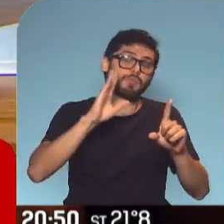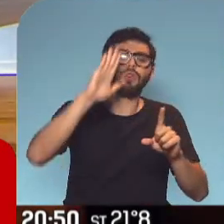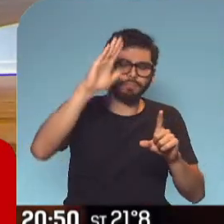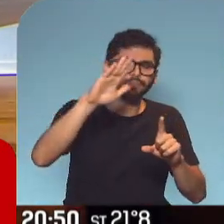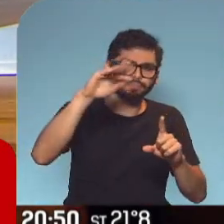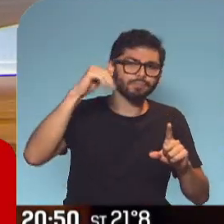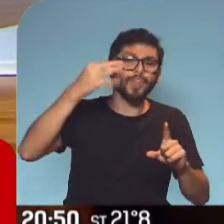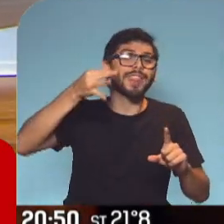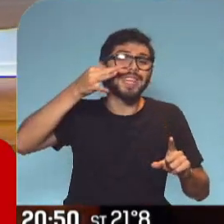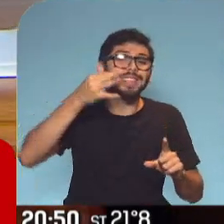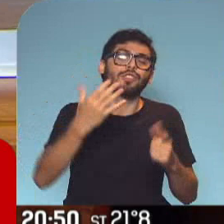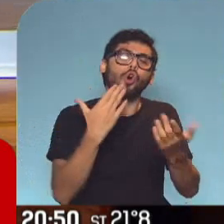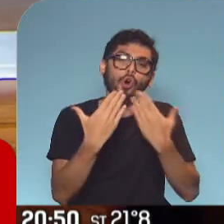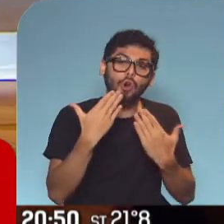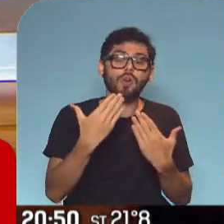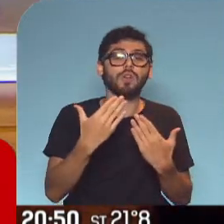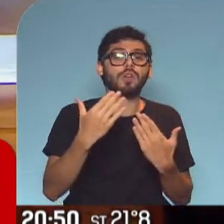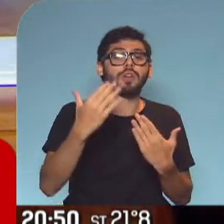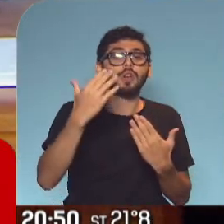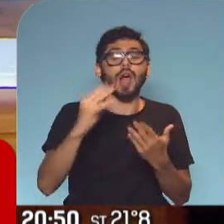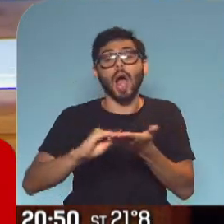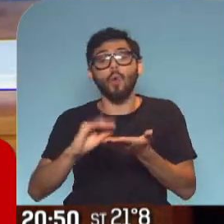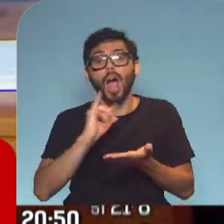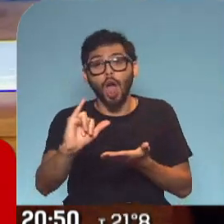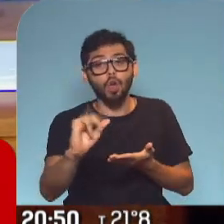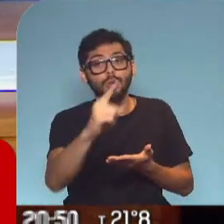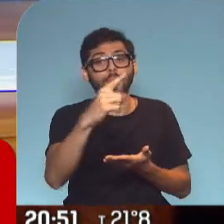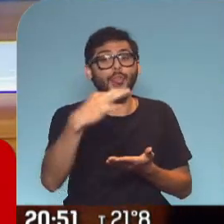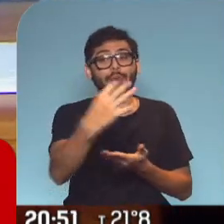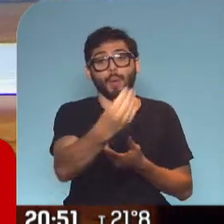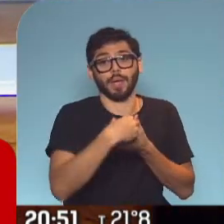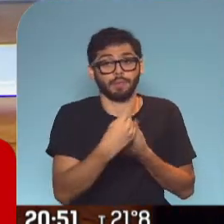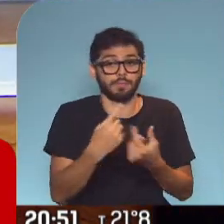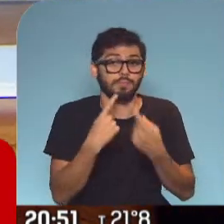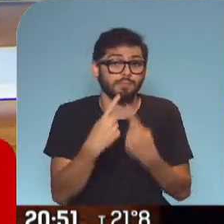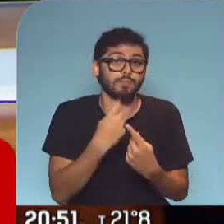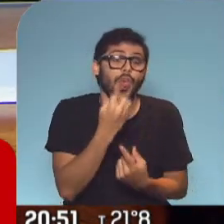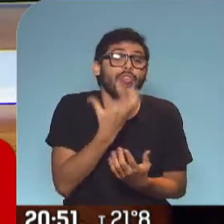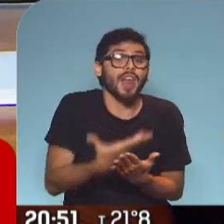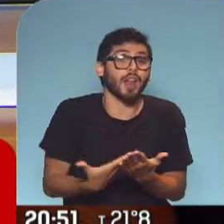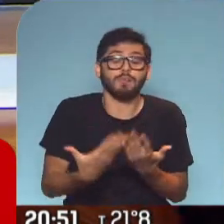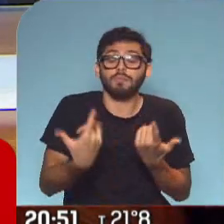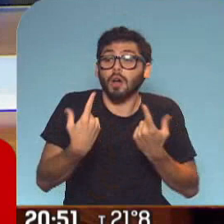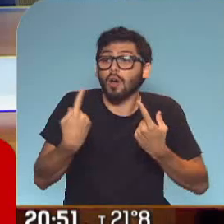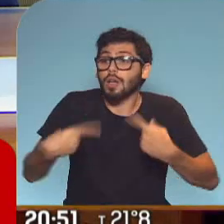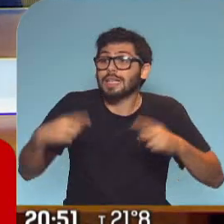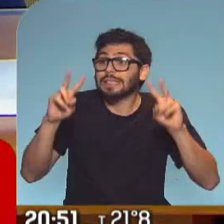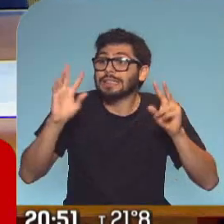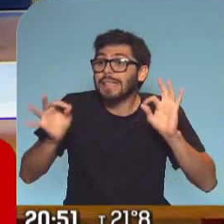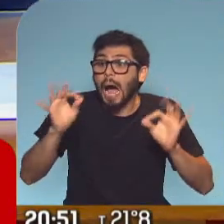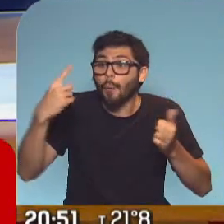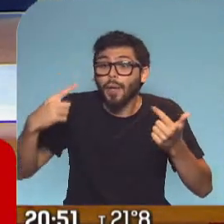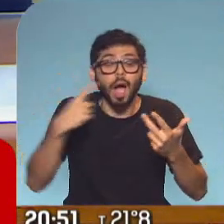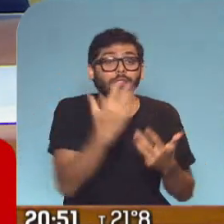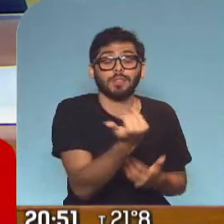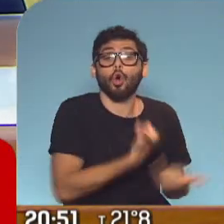como testigo y le han advertido a través de su abogado que tiene que prestar la declaración para contar todo lo que sepa respecto de los parques eólicos. Y ahora sí la